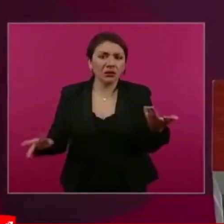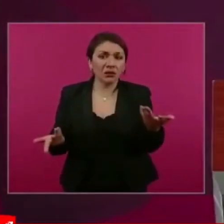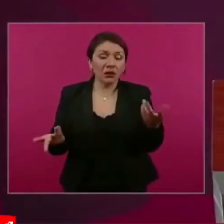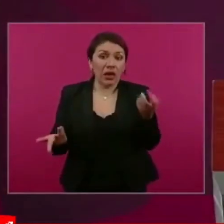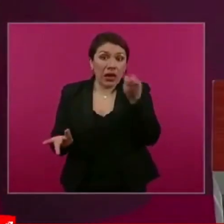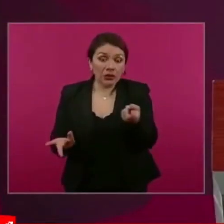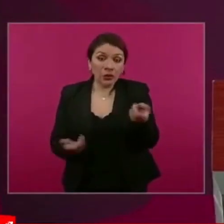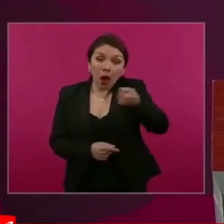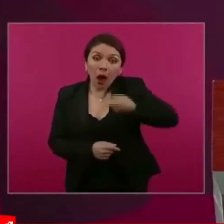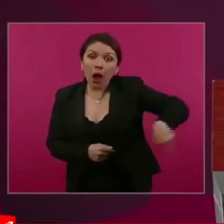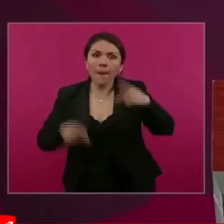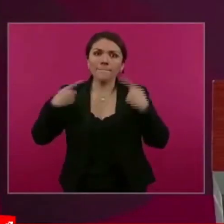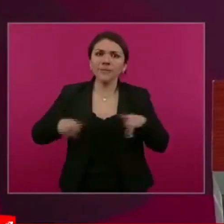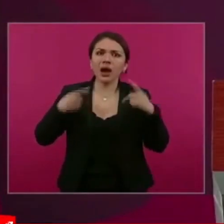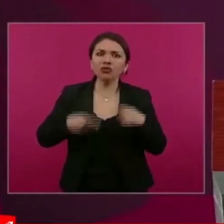juzgue